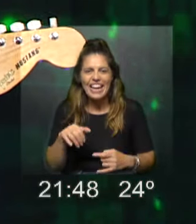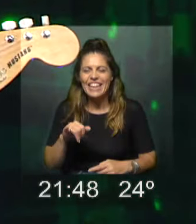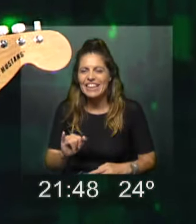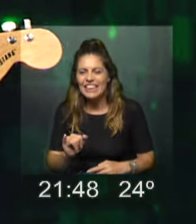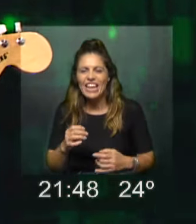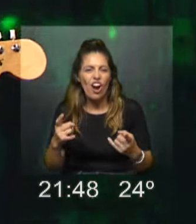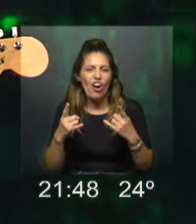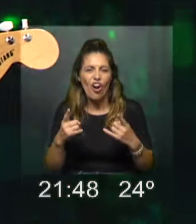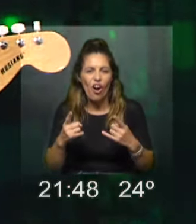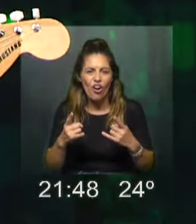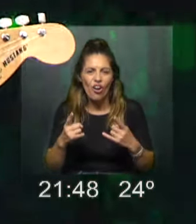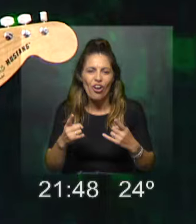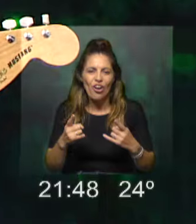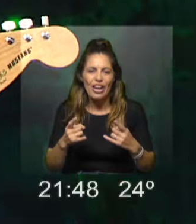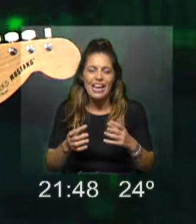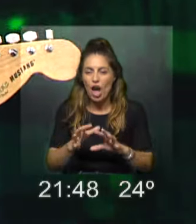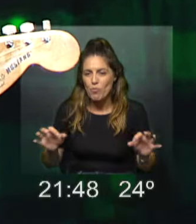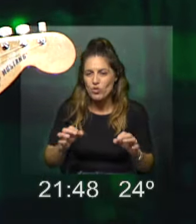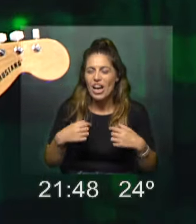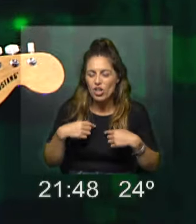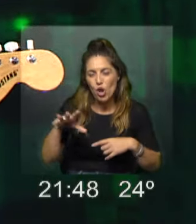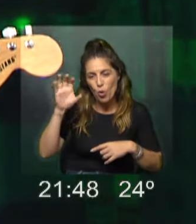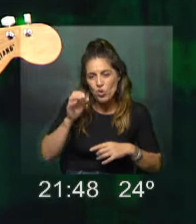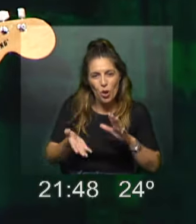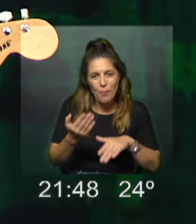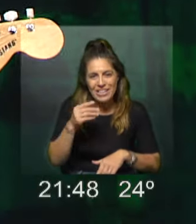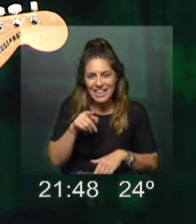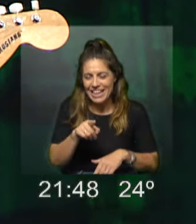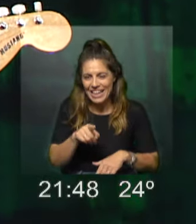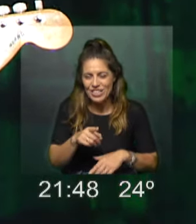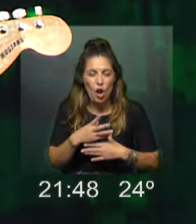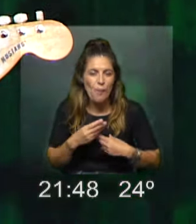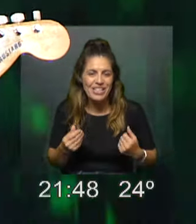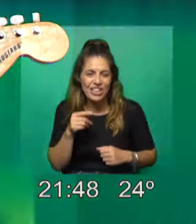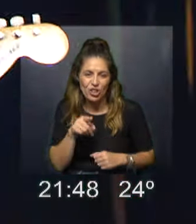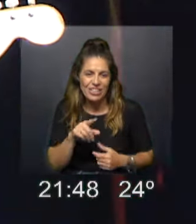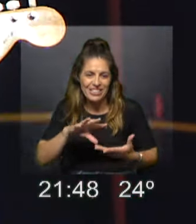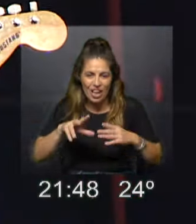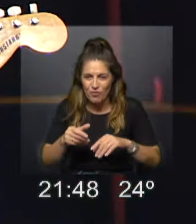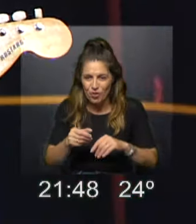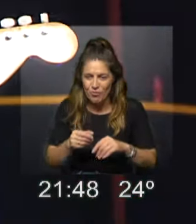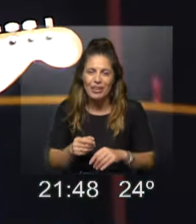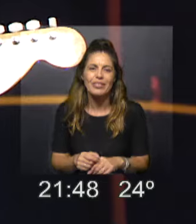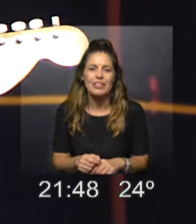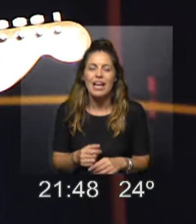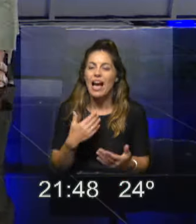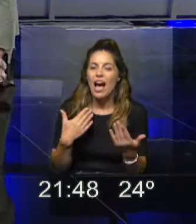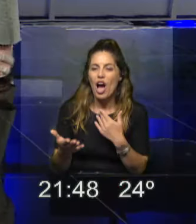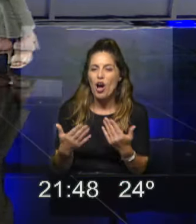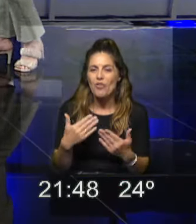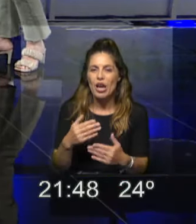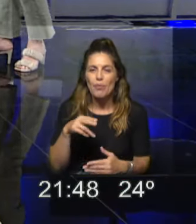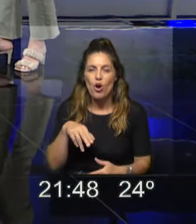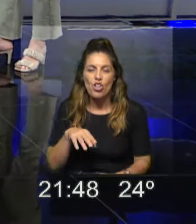alternativo, es como más me defino yo y la música que escucho es como... Es eso, como me siento como soy, en esa manera me siento identificado. Hablábamos con